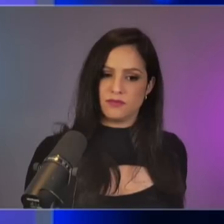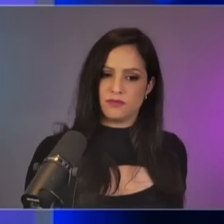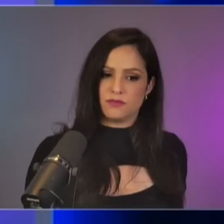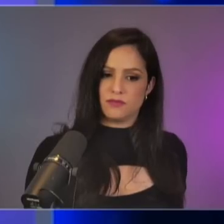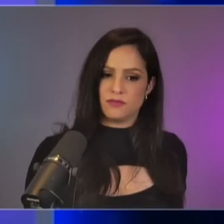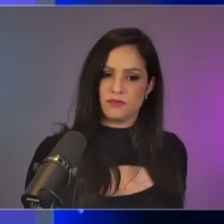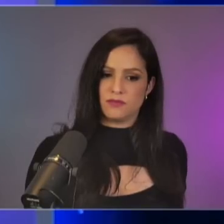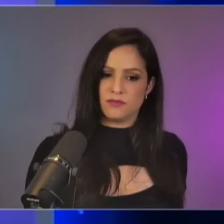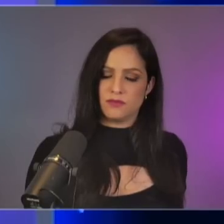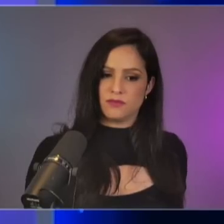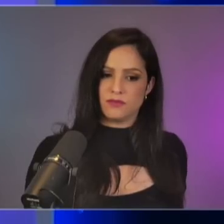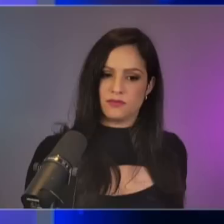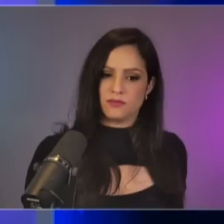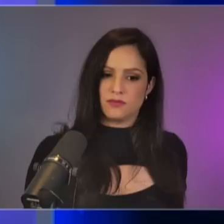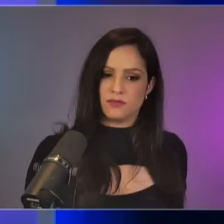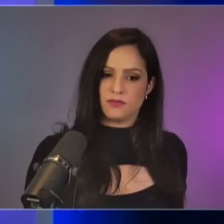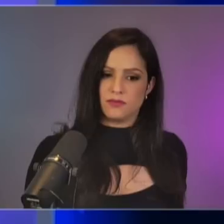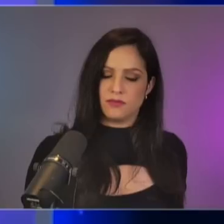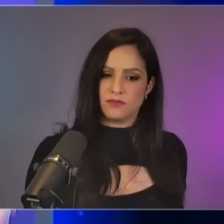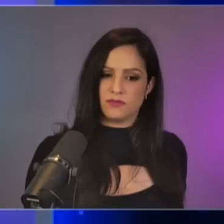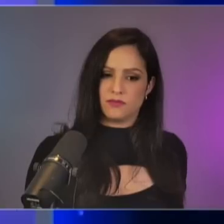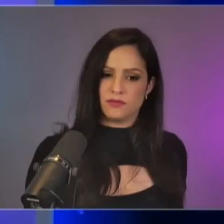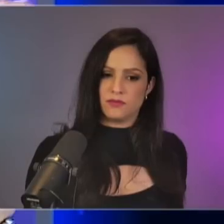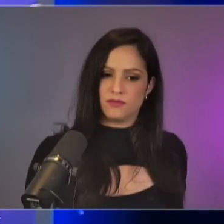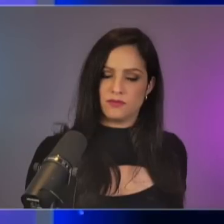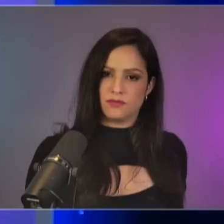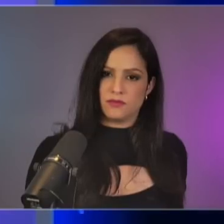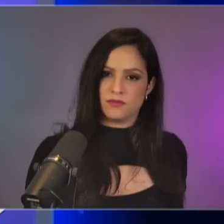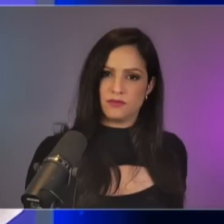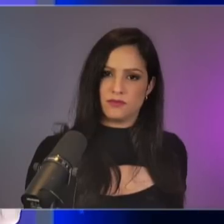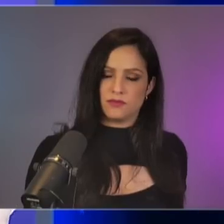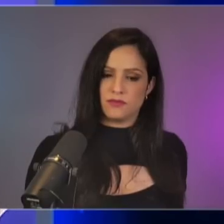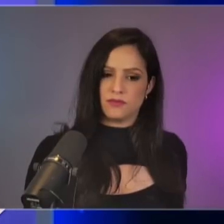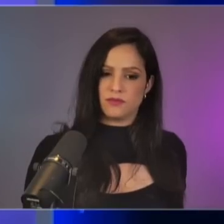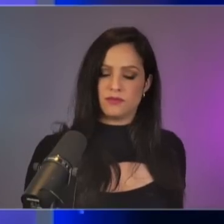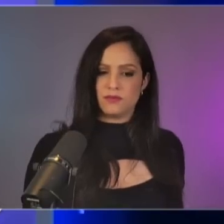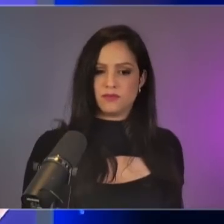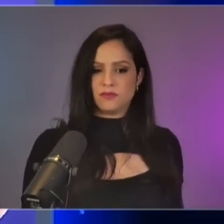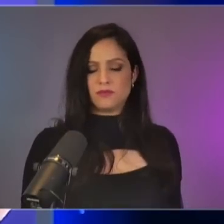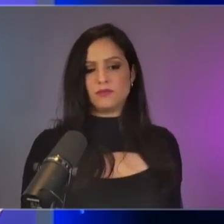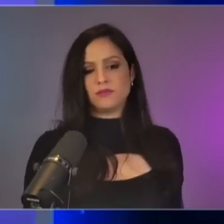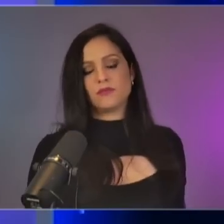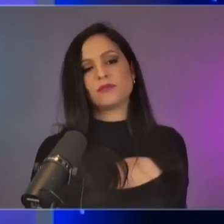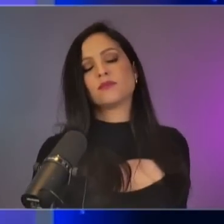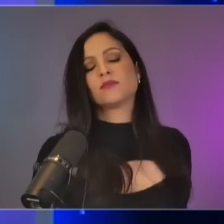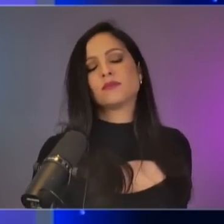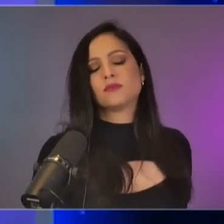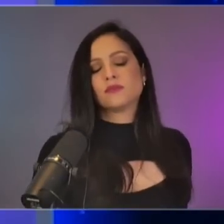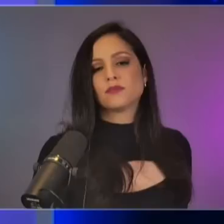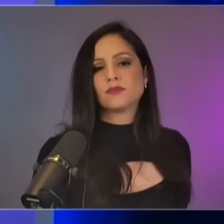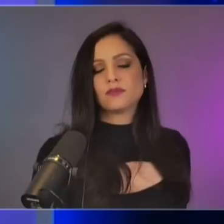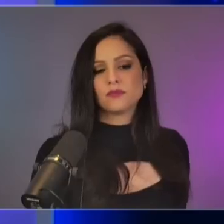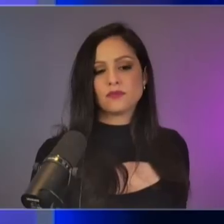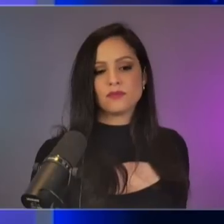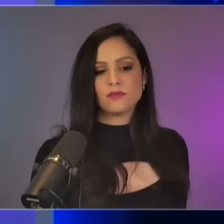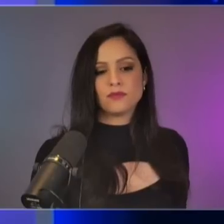malinterprete porque ante todo nosotros médicos entre todos médicos no nos vamos a maltratar de una manera que no